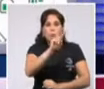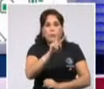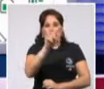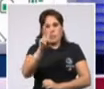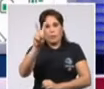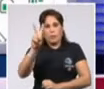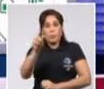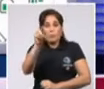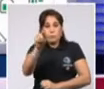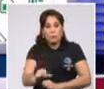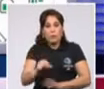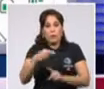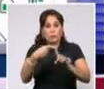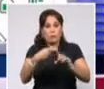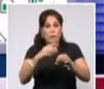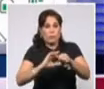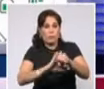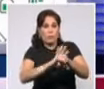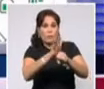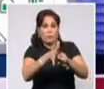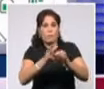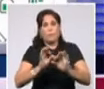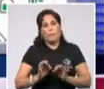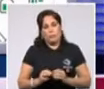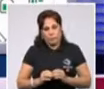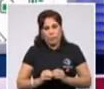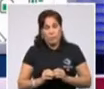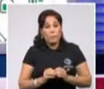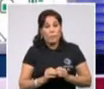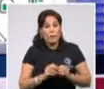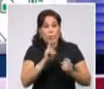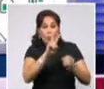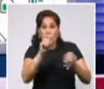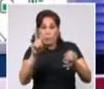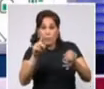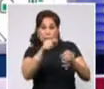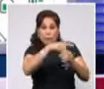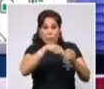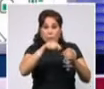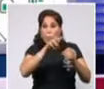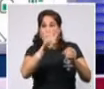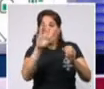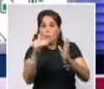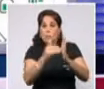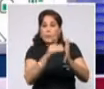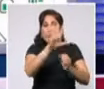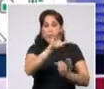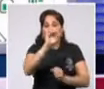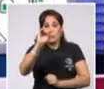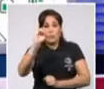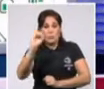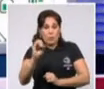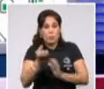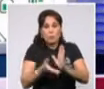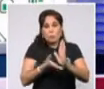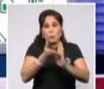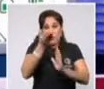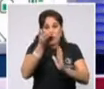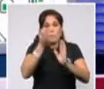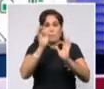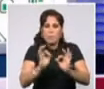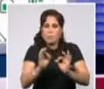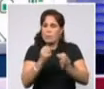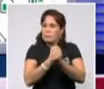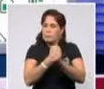5.222 casos positivos al SARS-CoV-2, de los cuales 4.506 han logrado superar esa